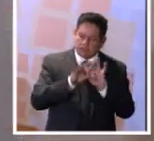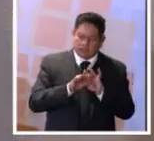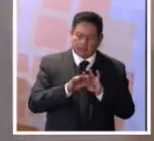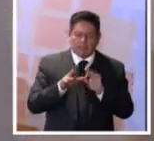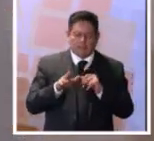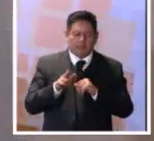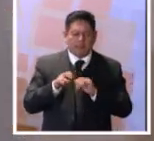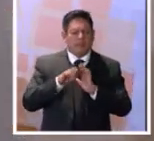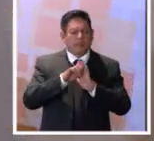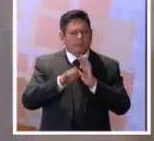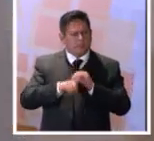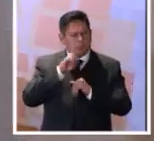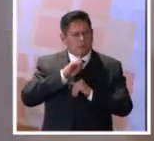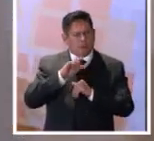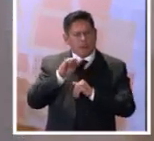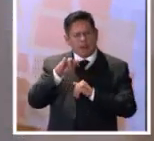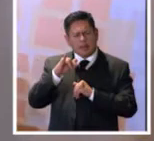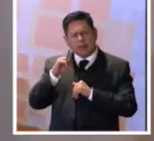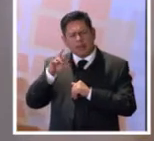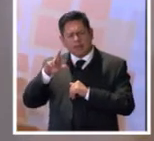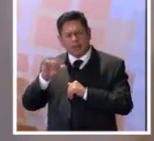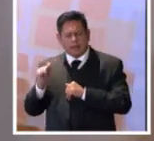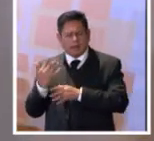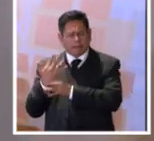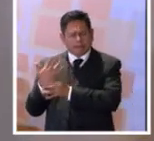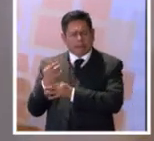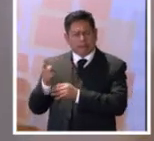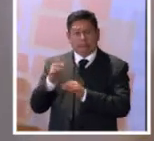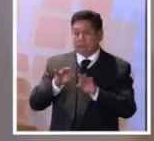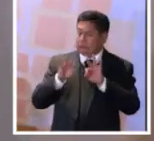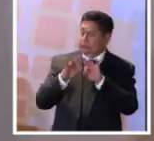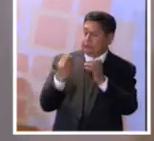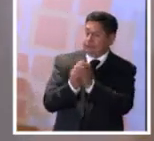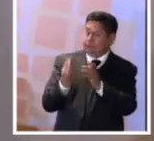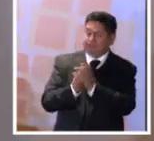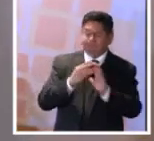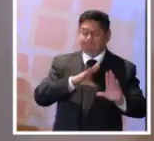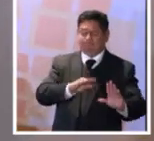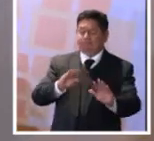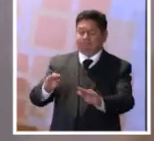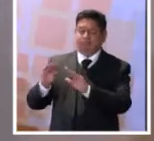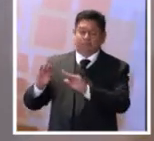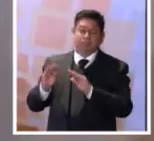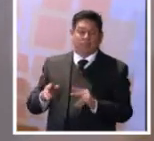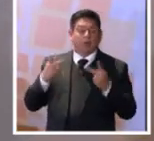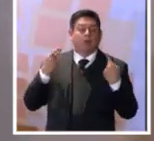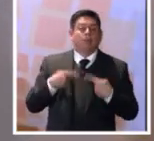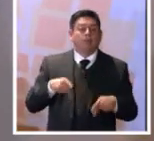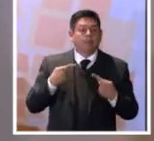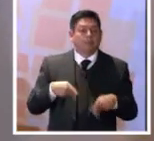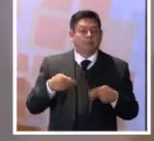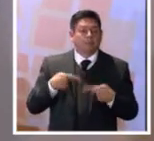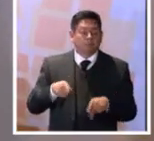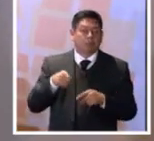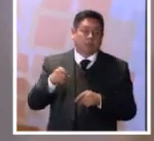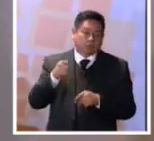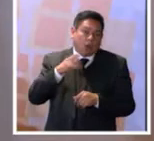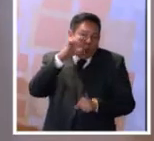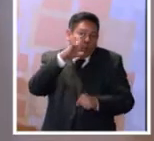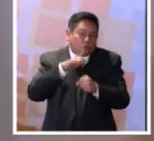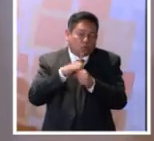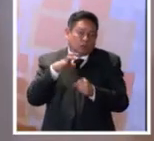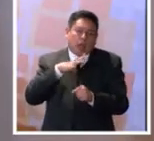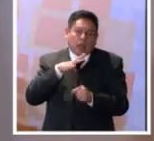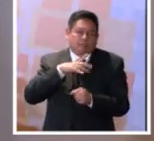hablaba Alejandra, el tema de la capacitación. Me parece que todas las personas están inmersas en una cultura